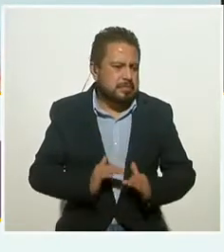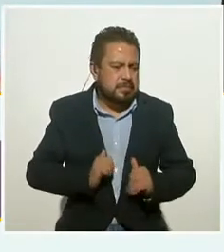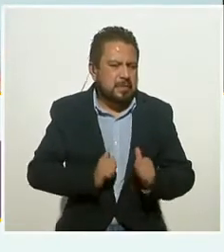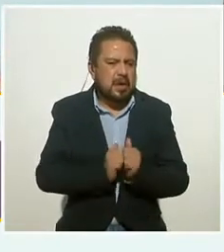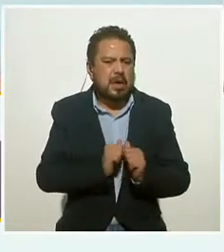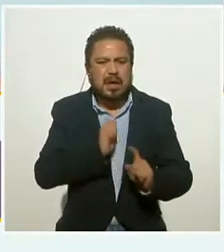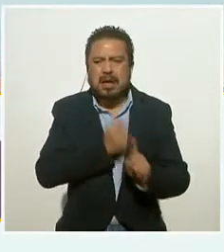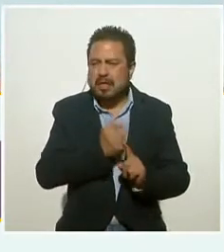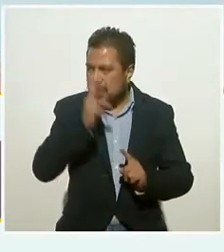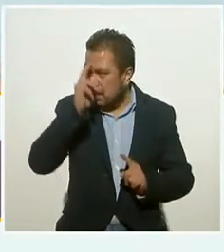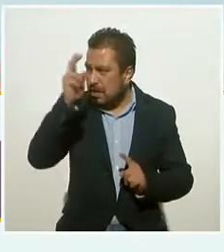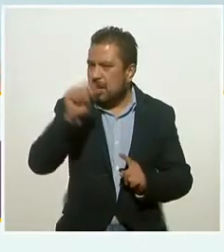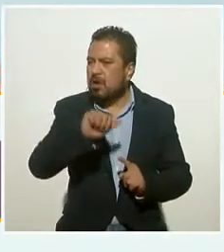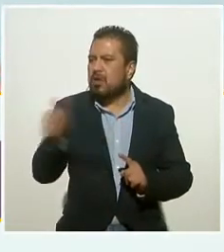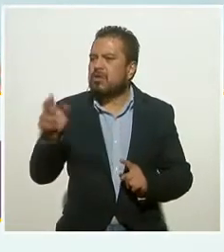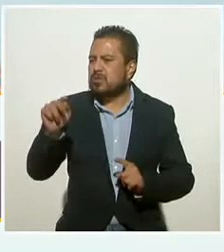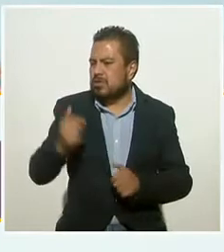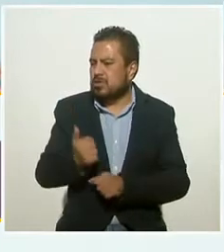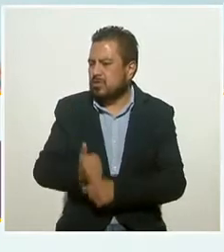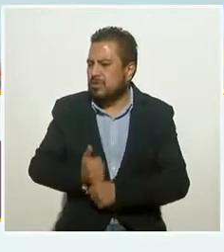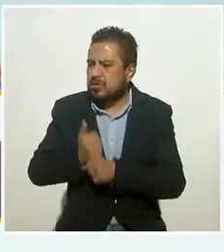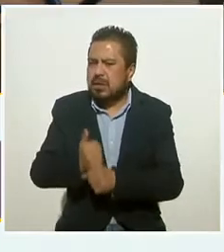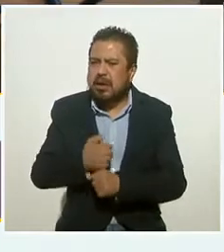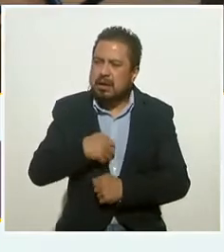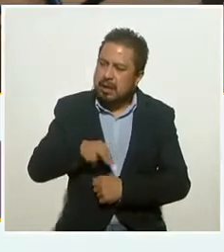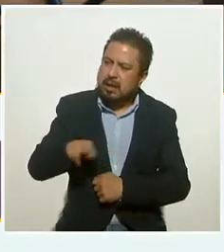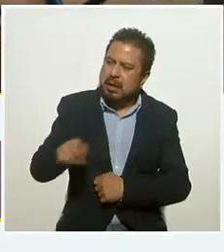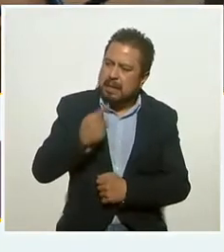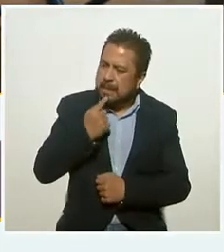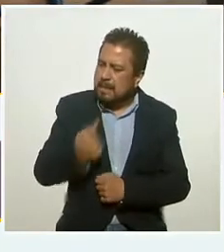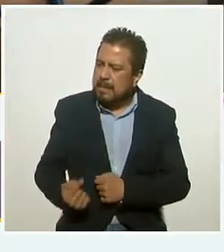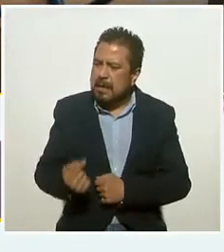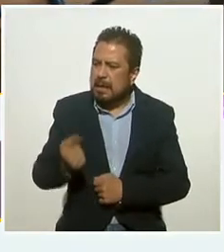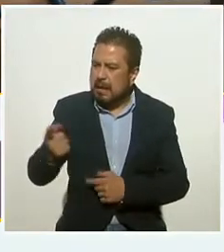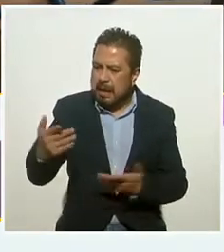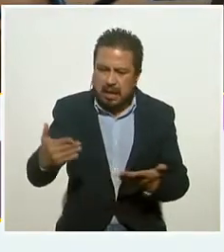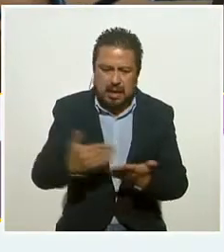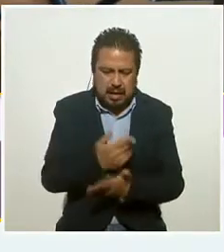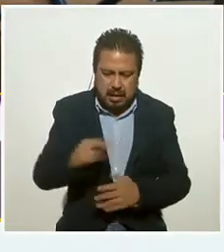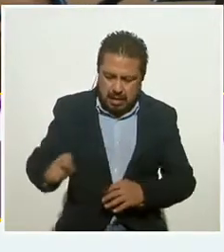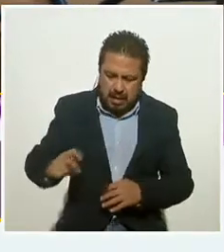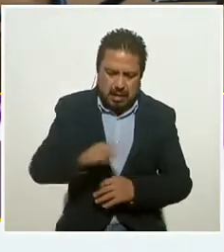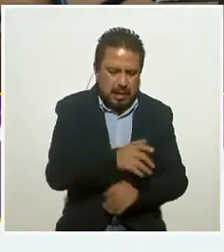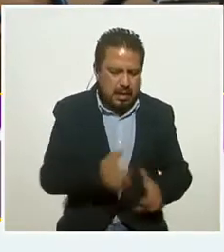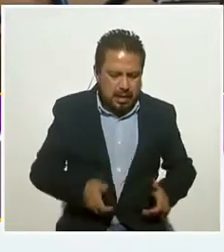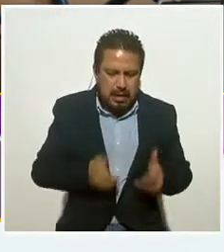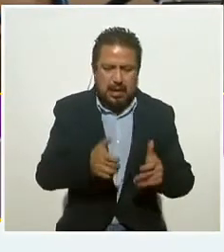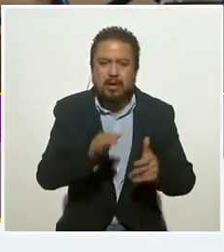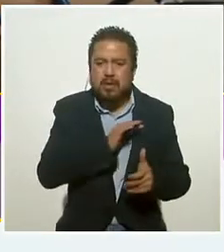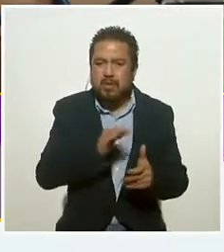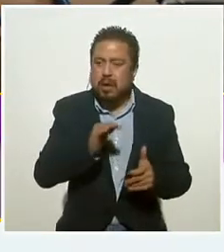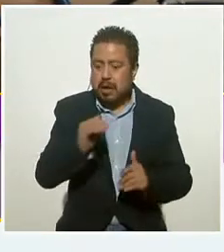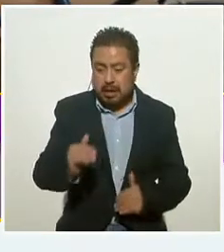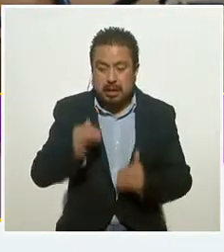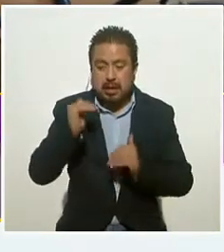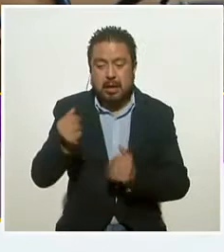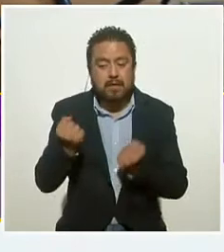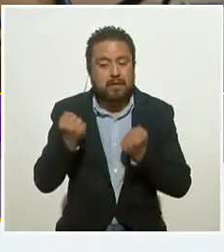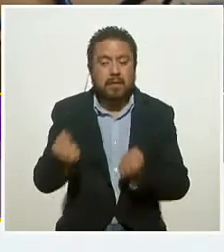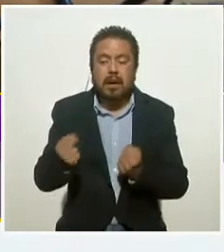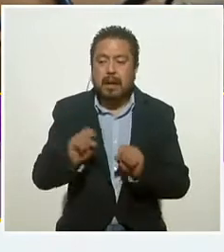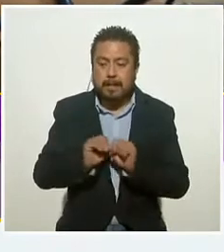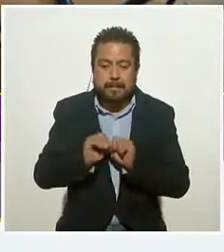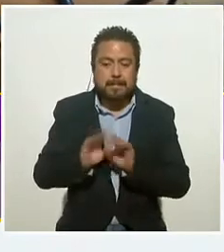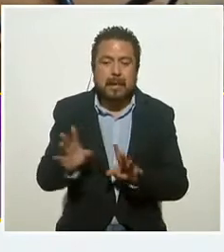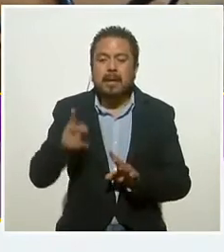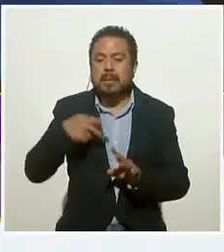el deseo de que el otro no sufra, ¿no? Si veo que mi niño se va a atravesar la calle, le puedo poner un límite muy fuerte y claro,